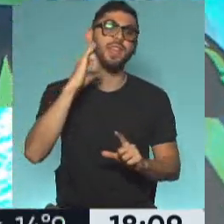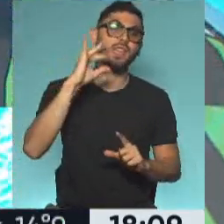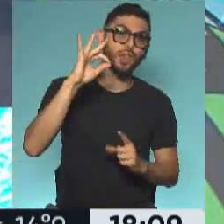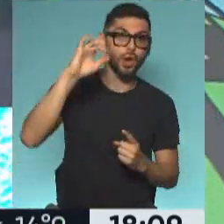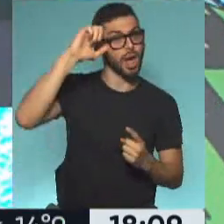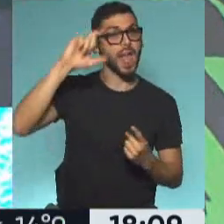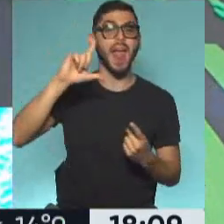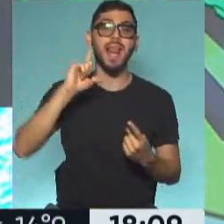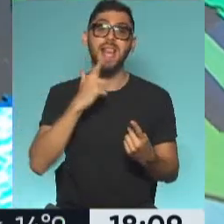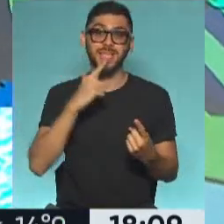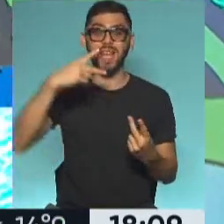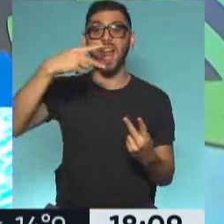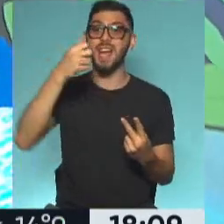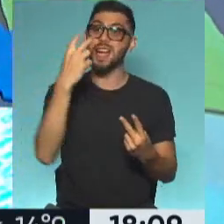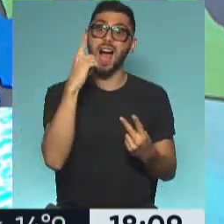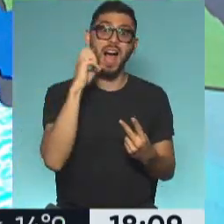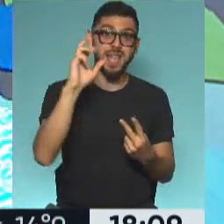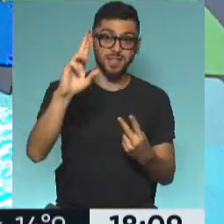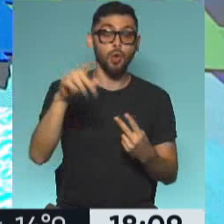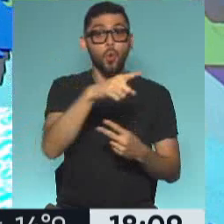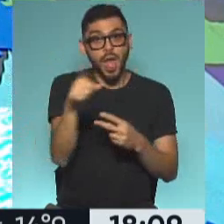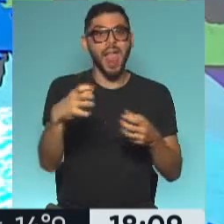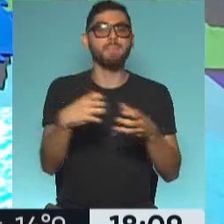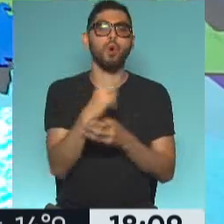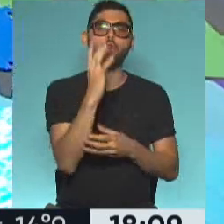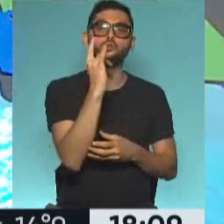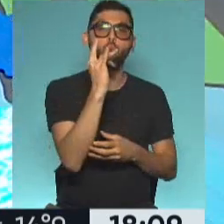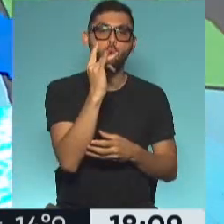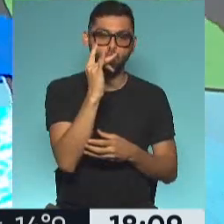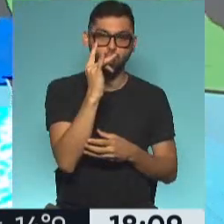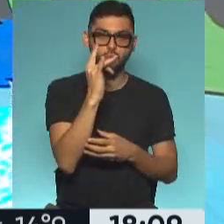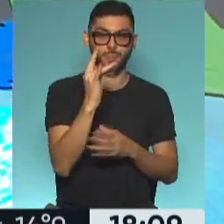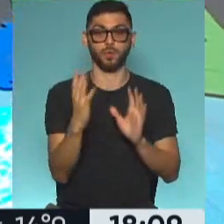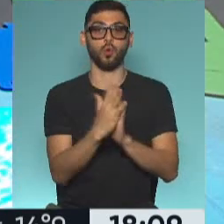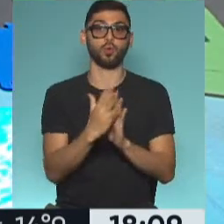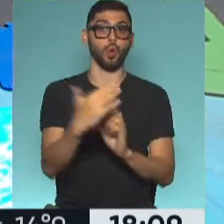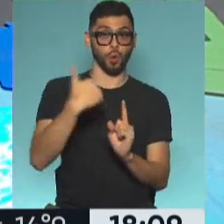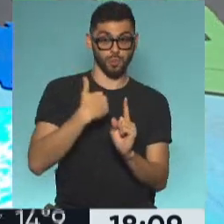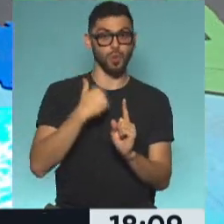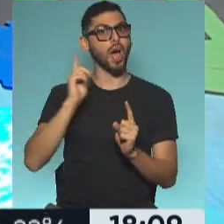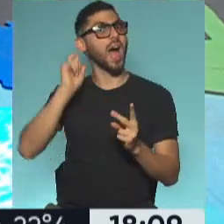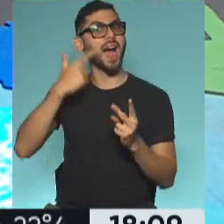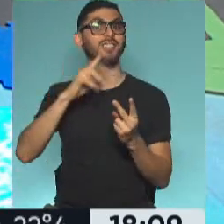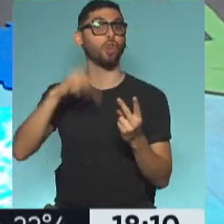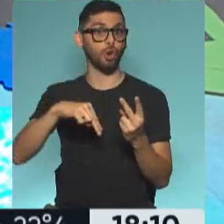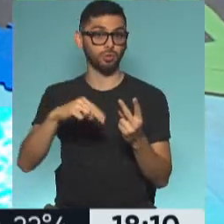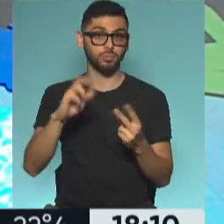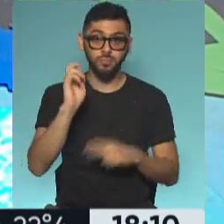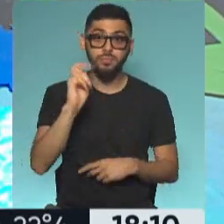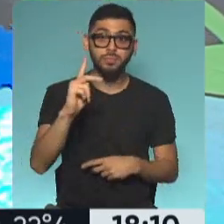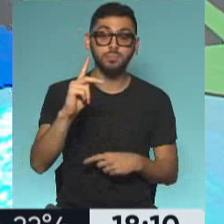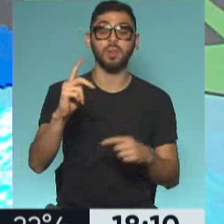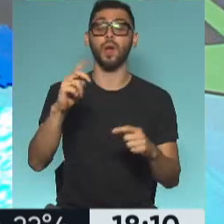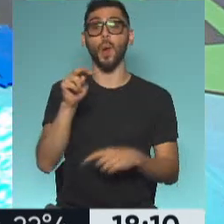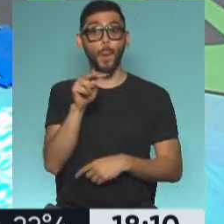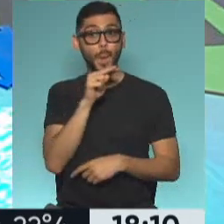Nair. Perfecto. Ustedes van a ser del equipo azul. ¿Eh? El equipo azul con Gastoncito y conmigo. Vamos. El equipo